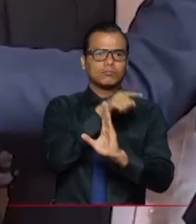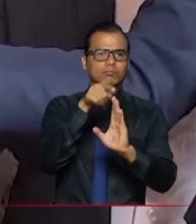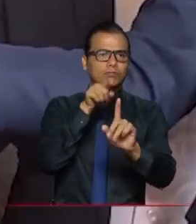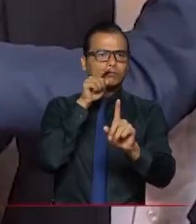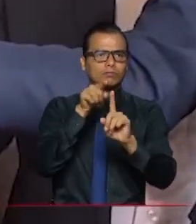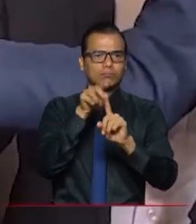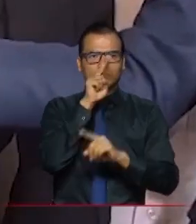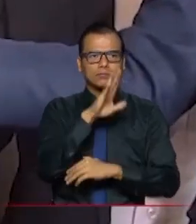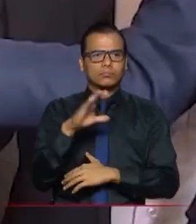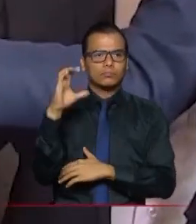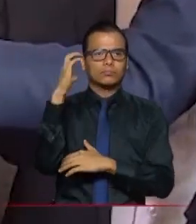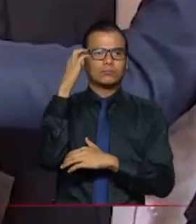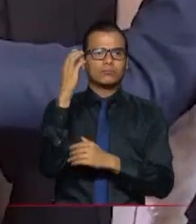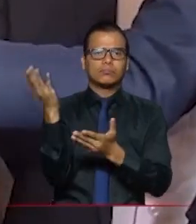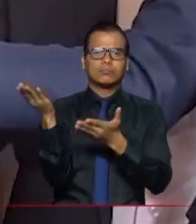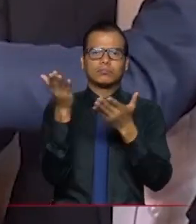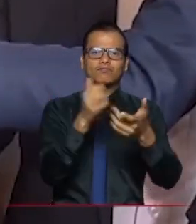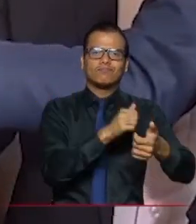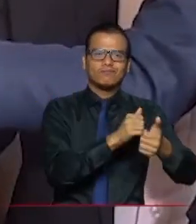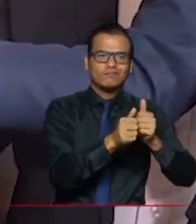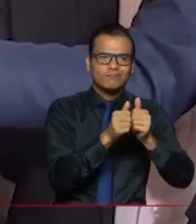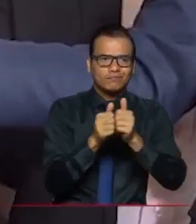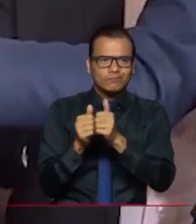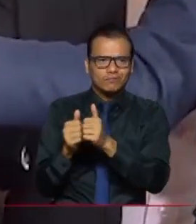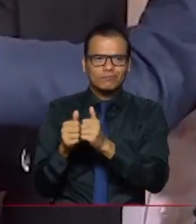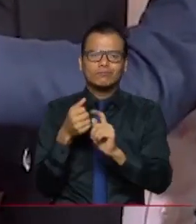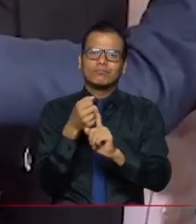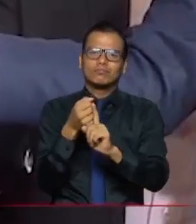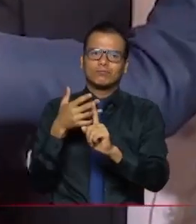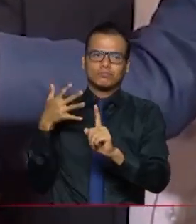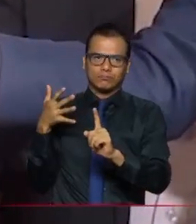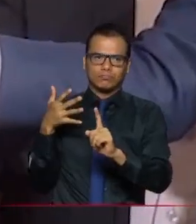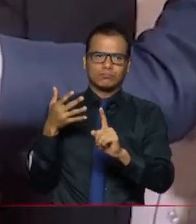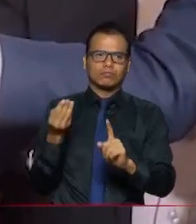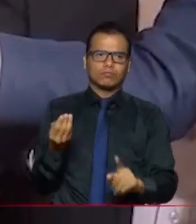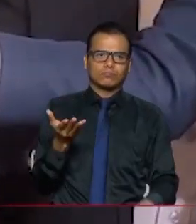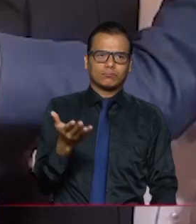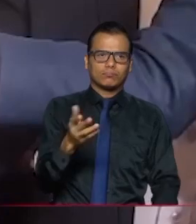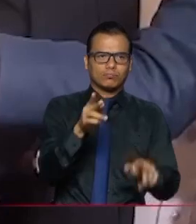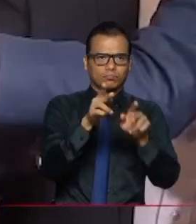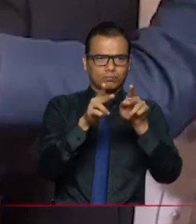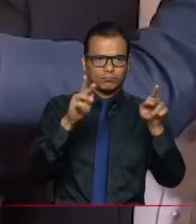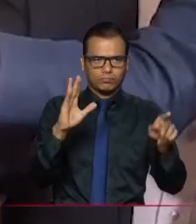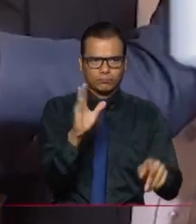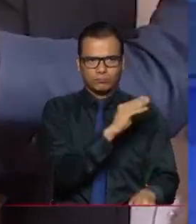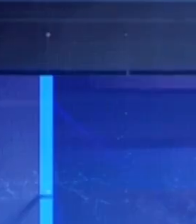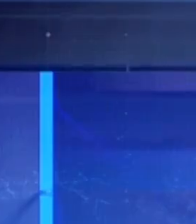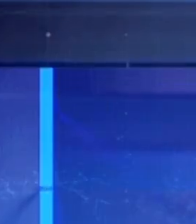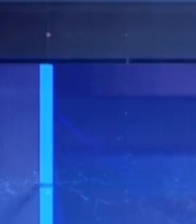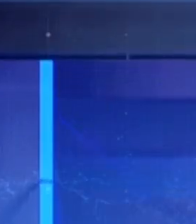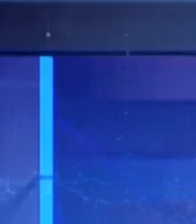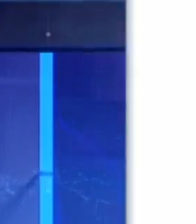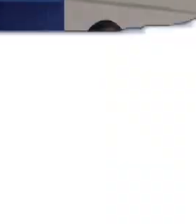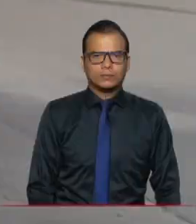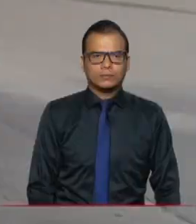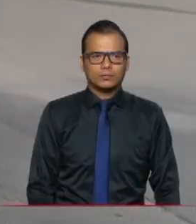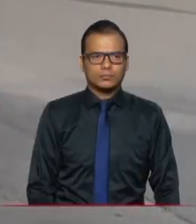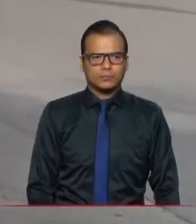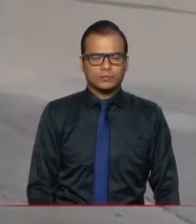territorios del país con ofertas de deporte social comunitario, hábitos y estilos de vida saludable, recreación y deporte escolar.